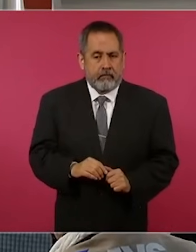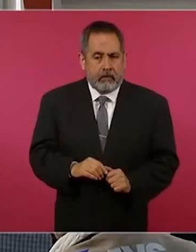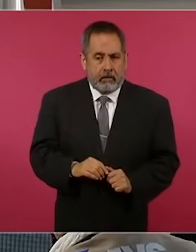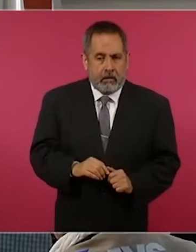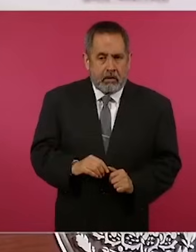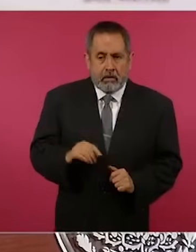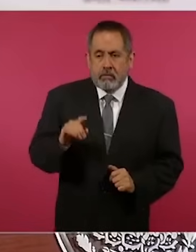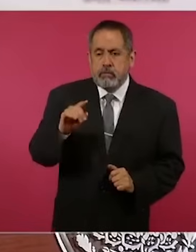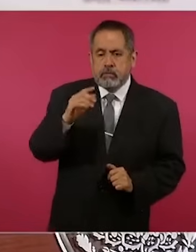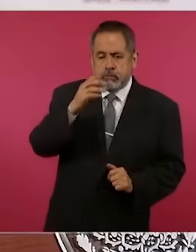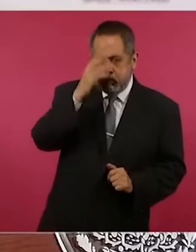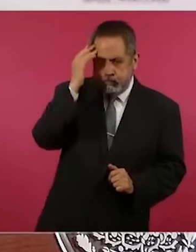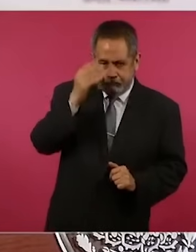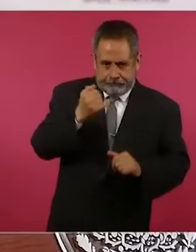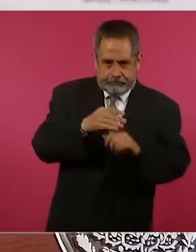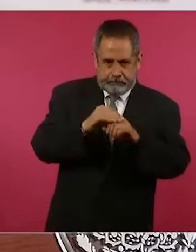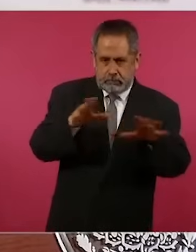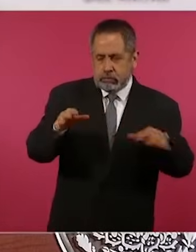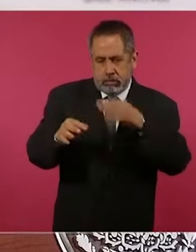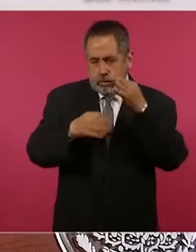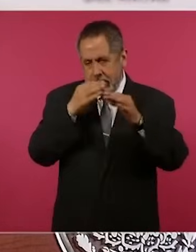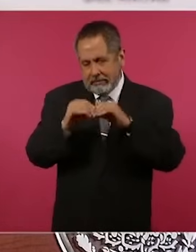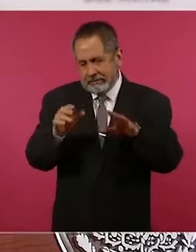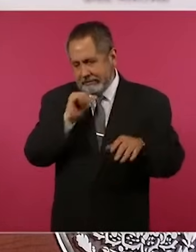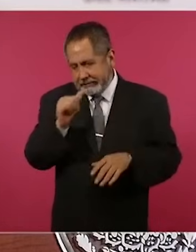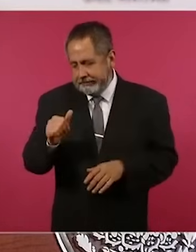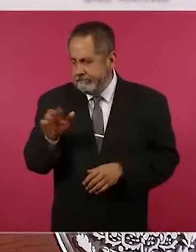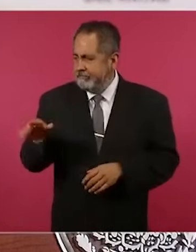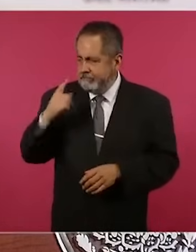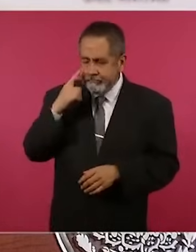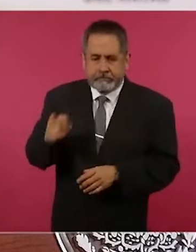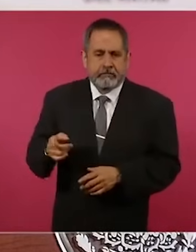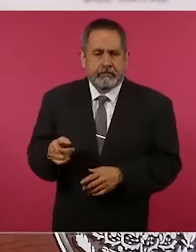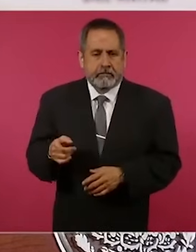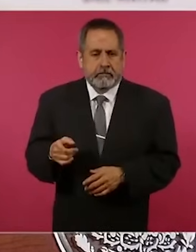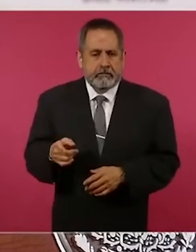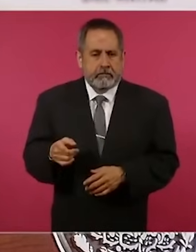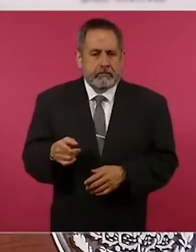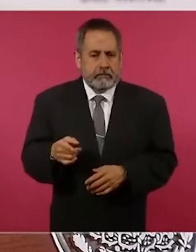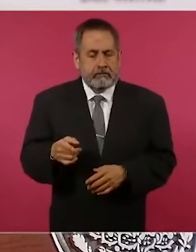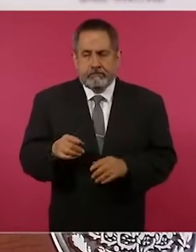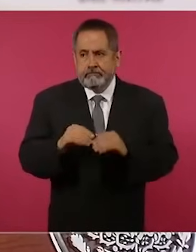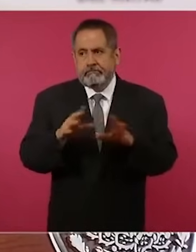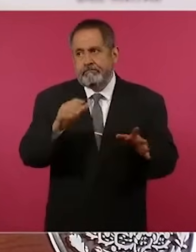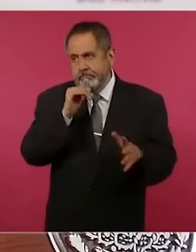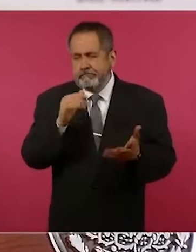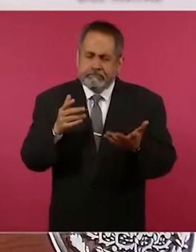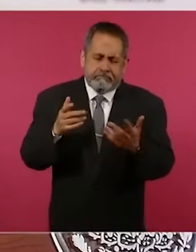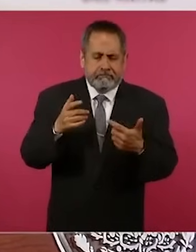no conoce esto, no se difunden estas cosas, ¿no? No porque no quiera, sino porque